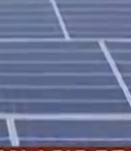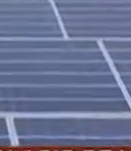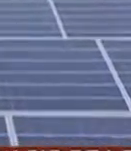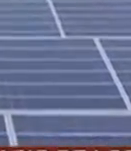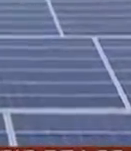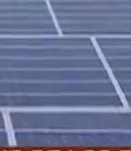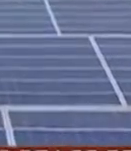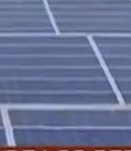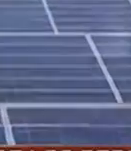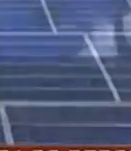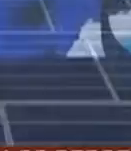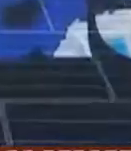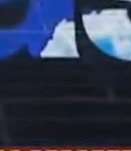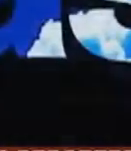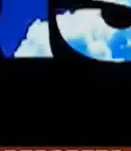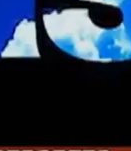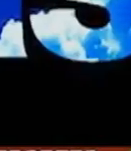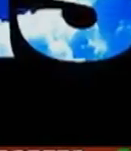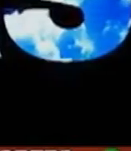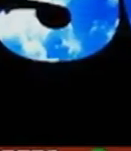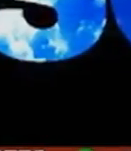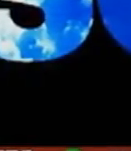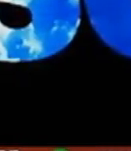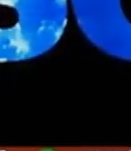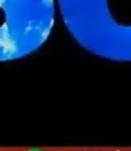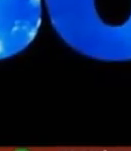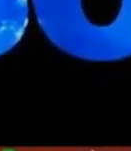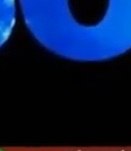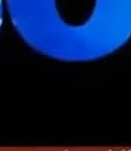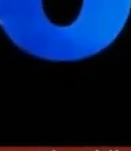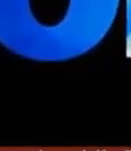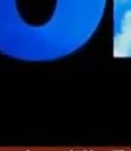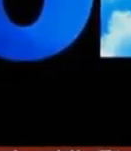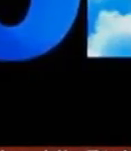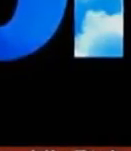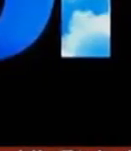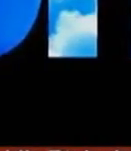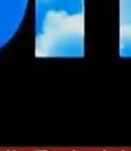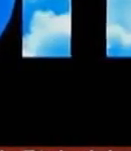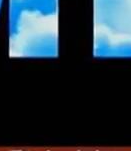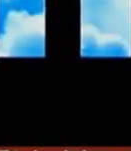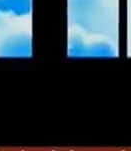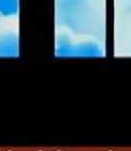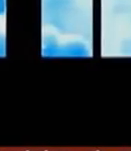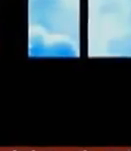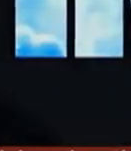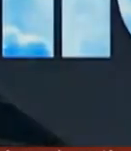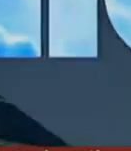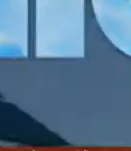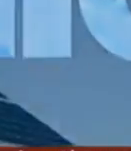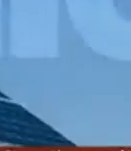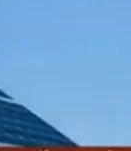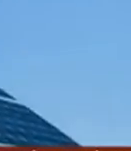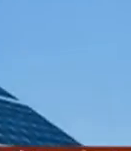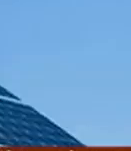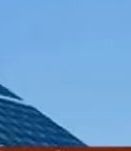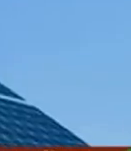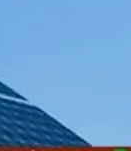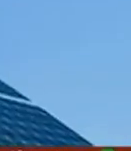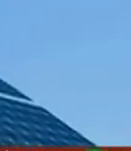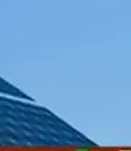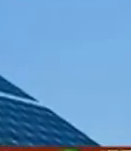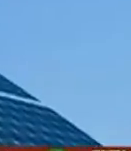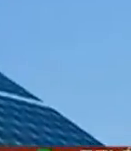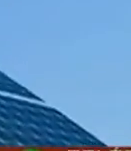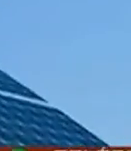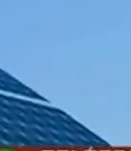un proyecto que consiste en potenciar la energía eléctrica a través de celdas y módulos solares. El próximo año, estas empresas